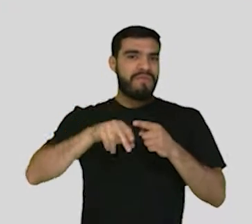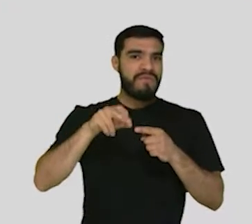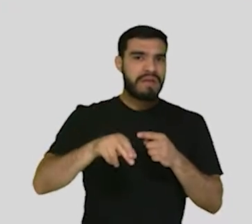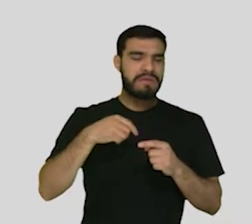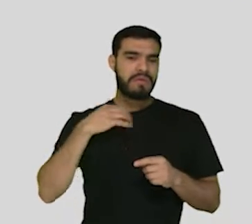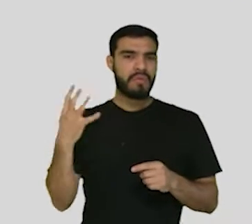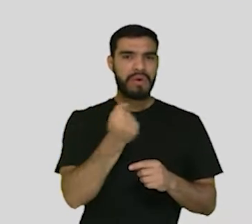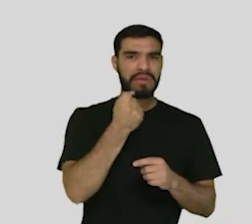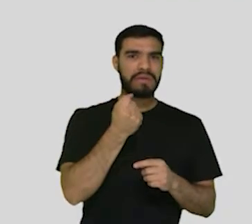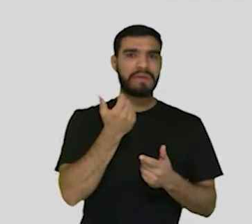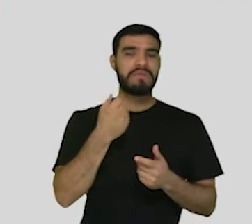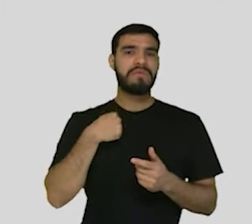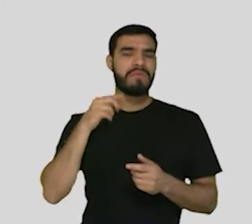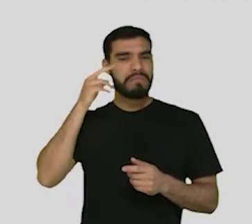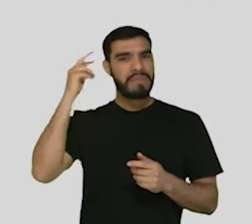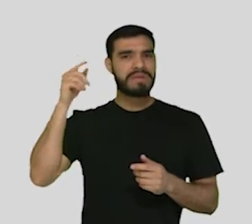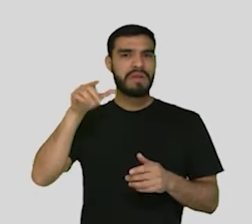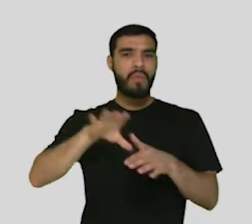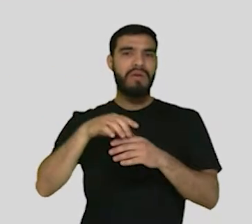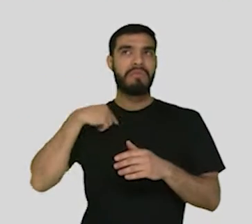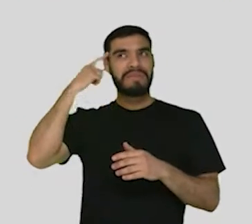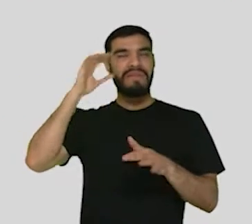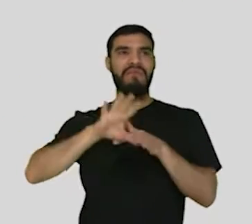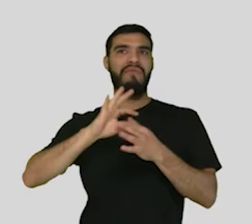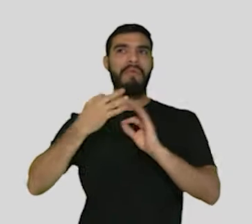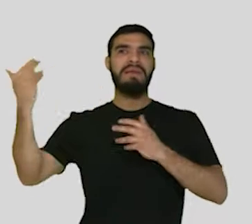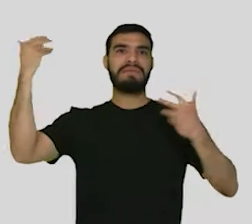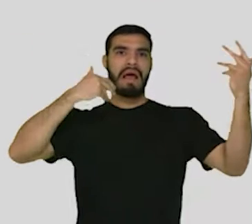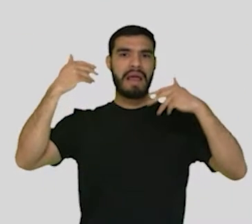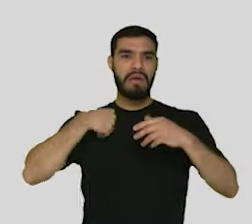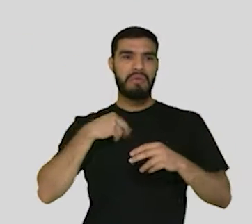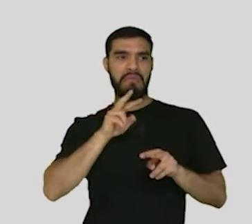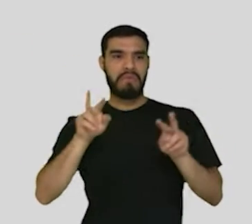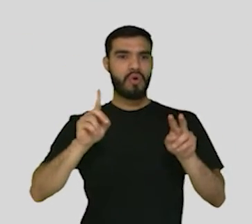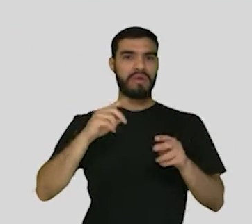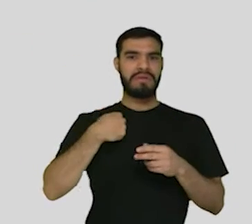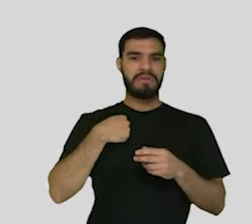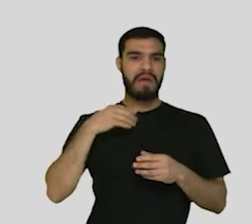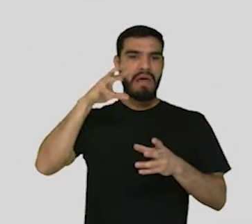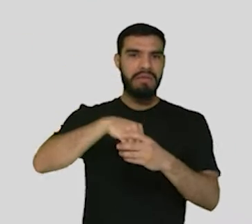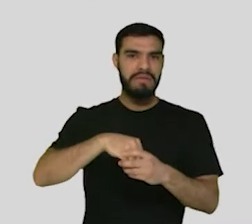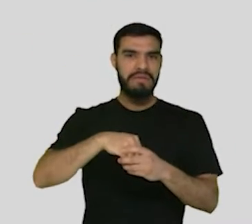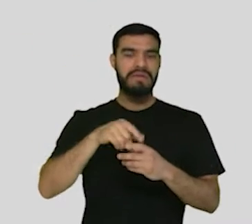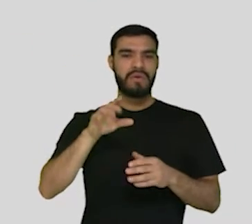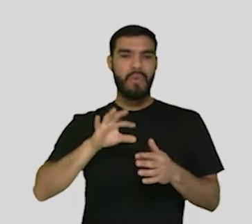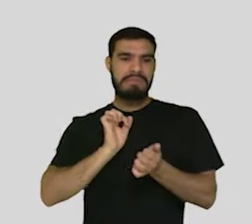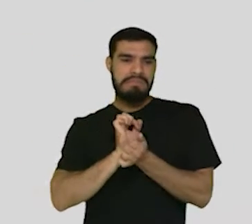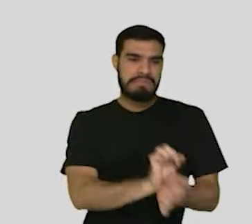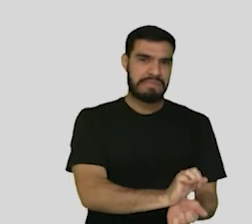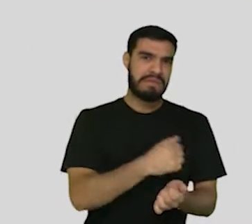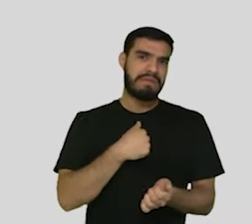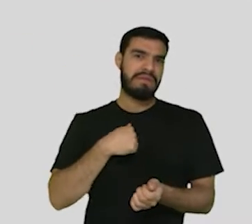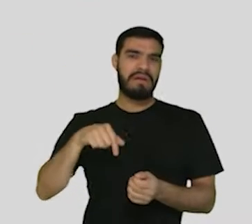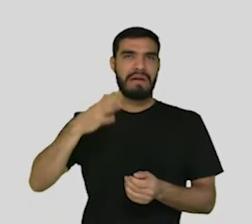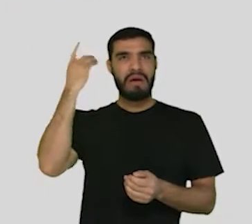pe ha co angarupi orero ya recoma ha ya javo como colectivo orero coma ha ya pa